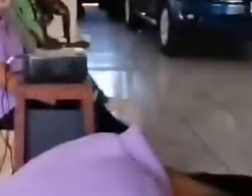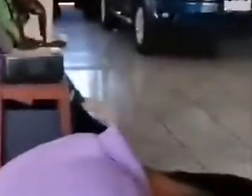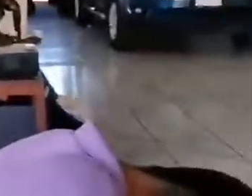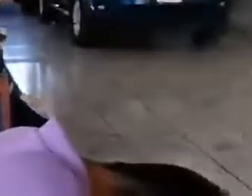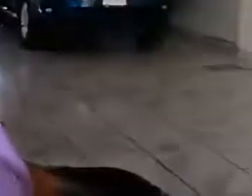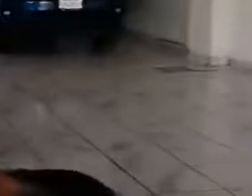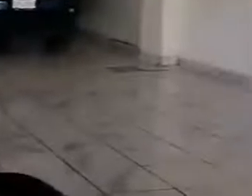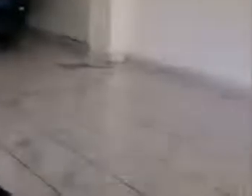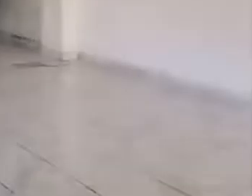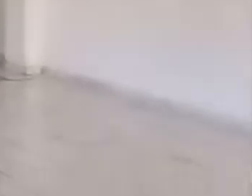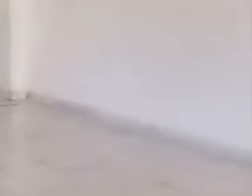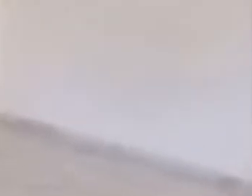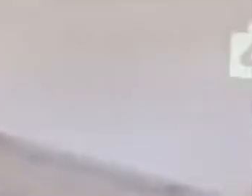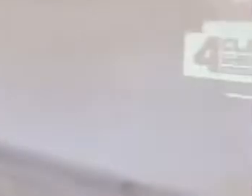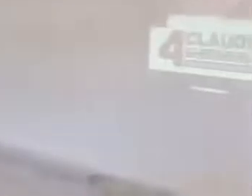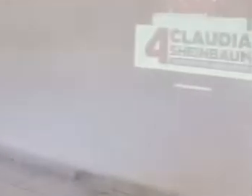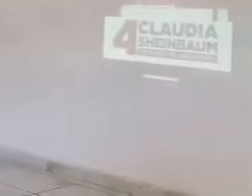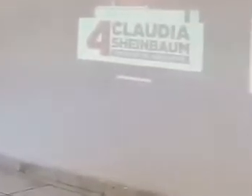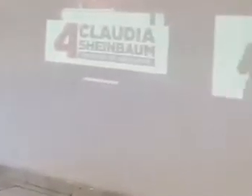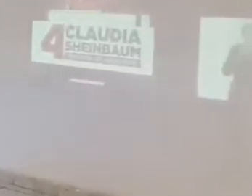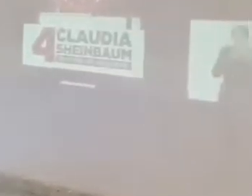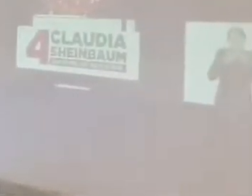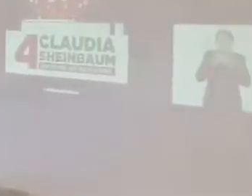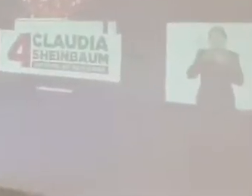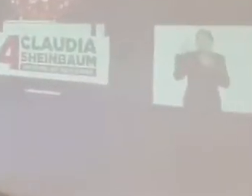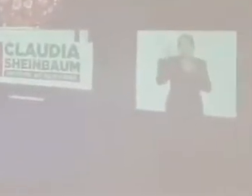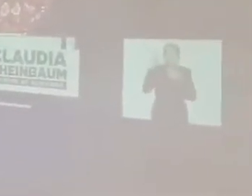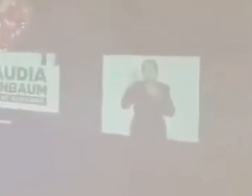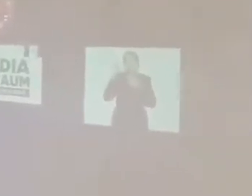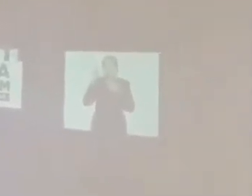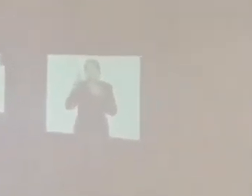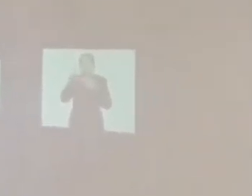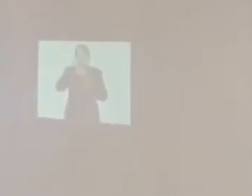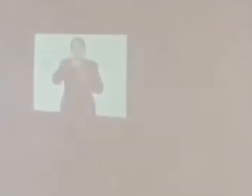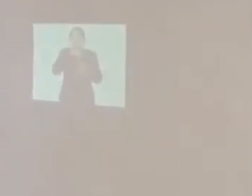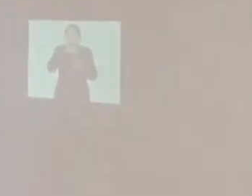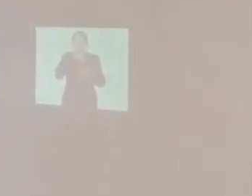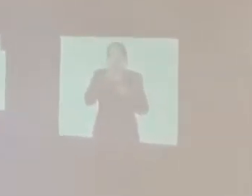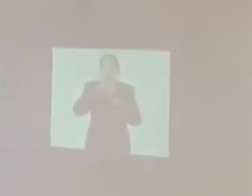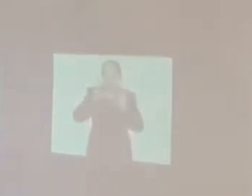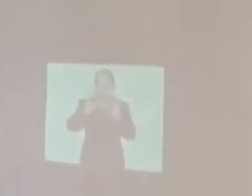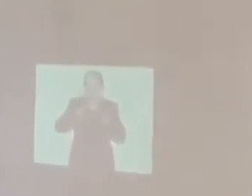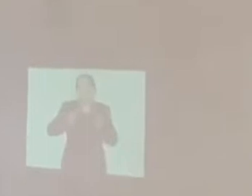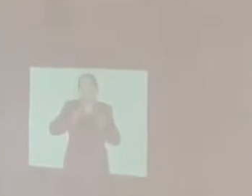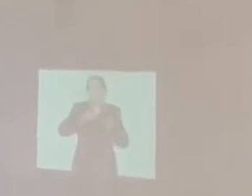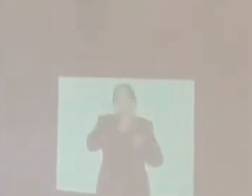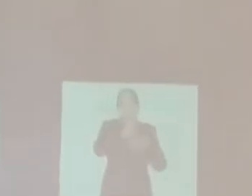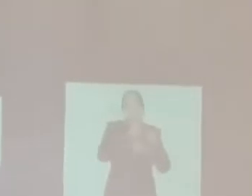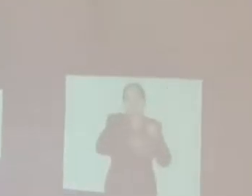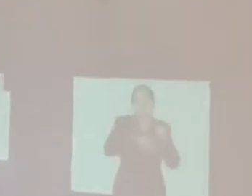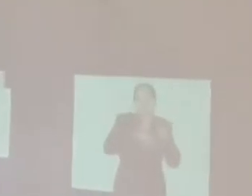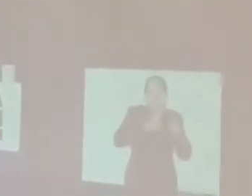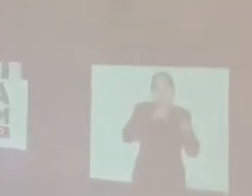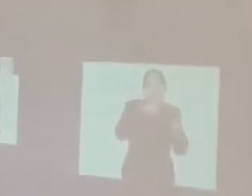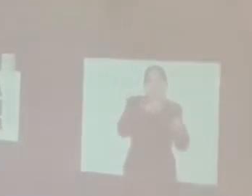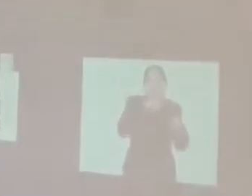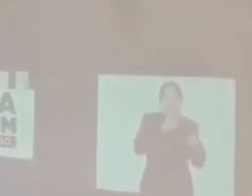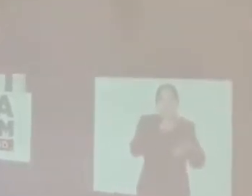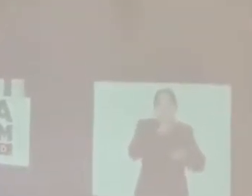Llevamos 2.510 microbuses chatarrizados con apoyos promedio de 350 mil pesos para su sustitución